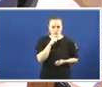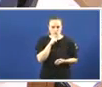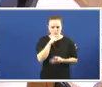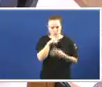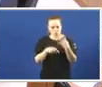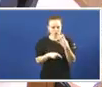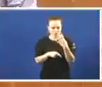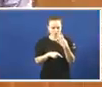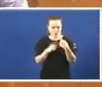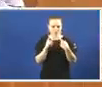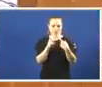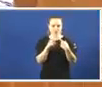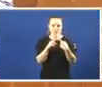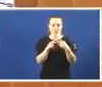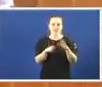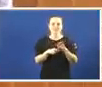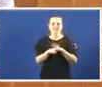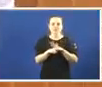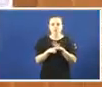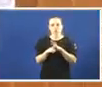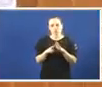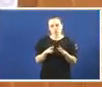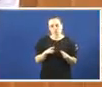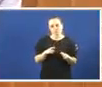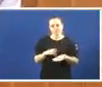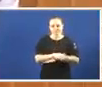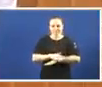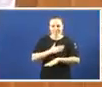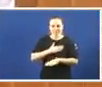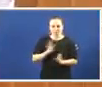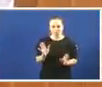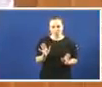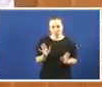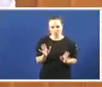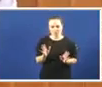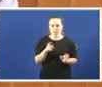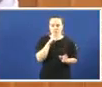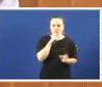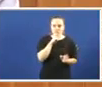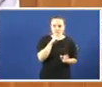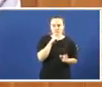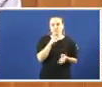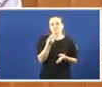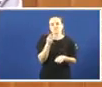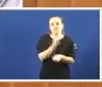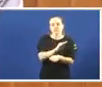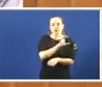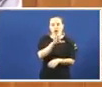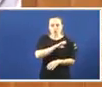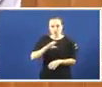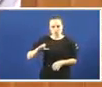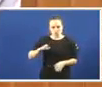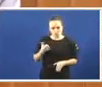Primeiro, un incremento dos recursos procedentes do Estado, actuando sobre o sistema de financiamento autonómico e tamén